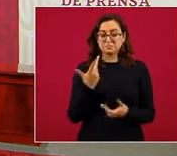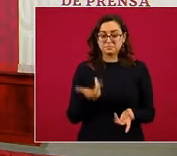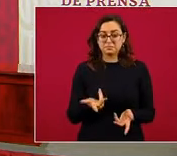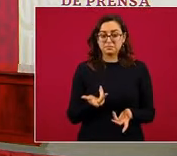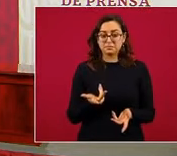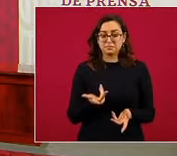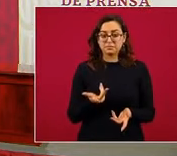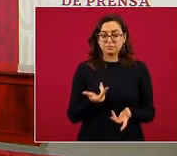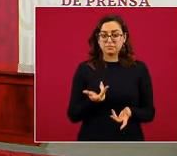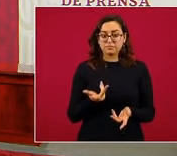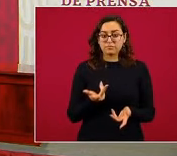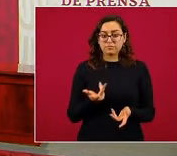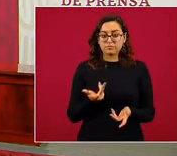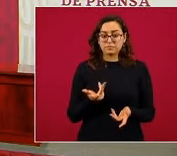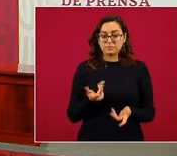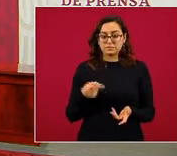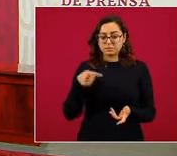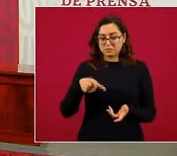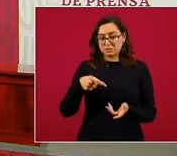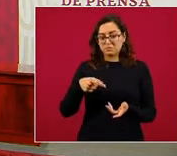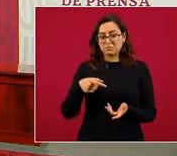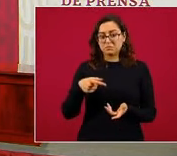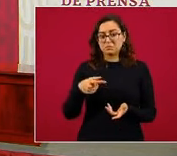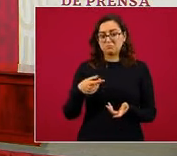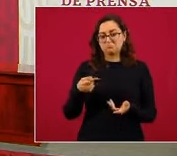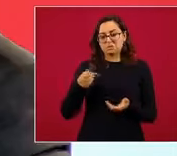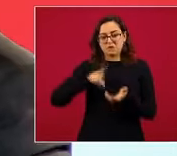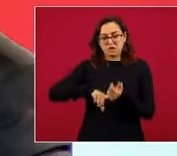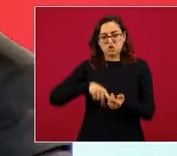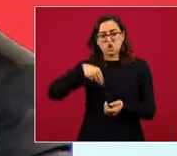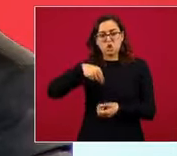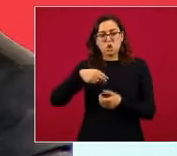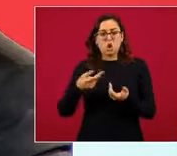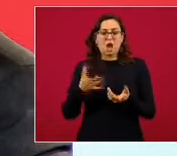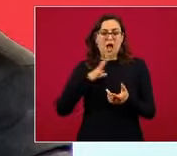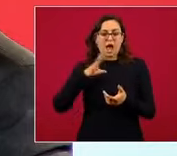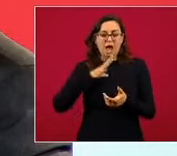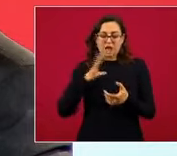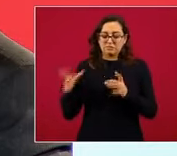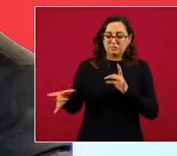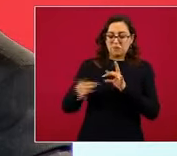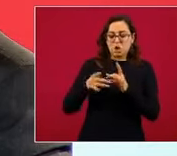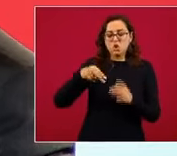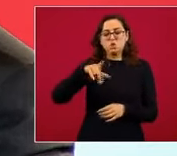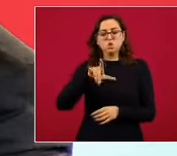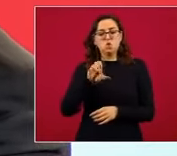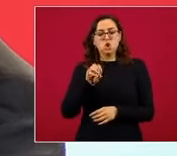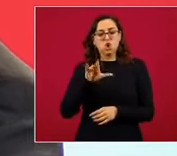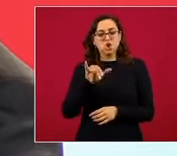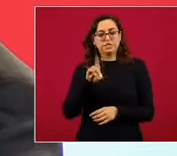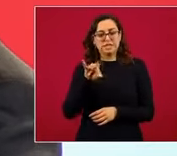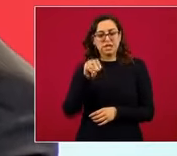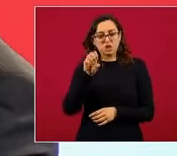de los ácidos nucleótidos, en este caso nucleósidos, formados